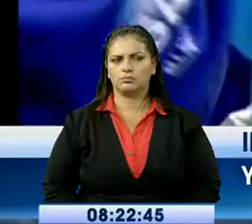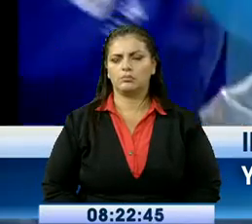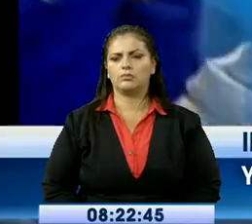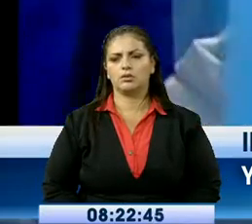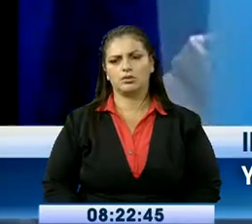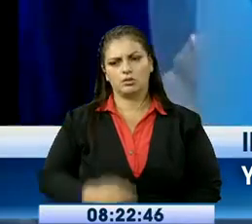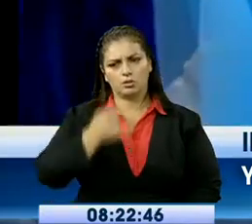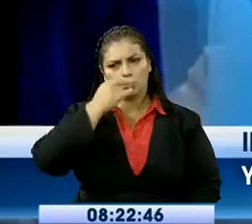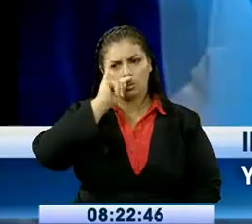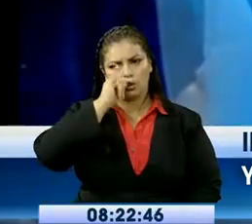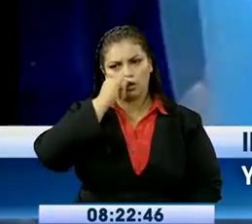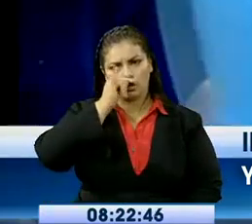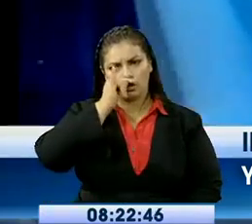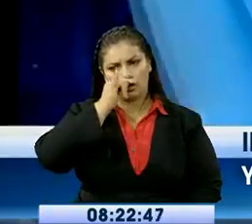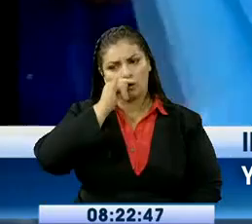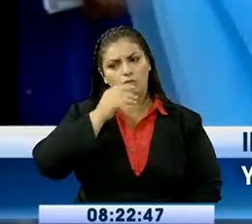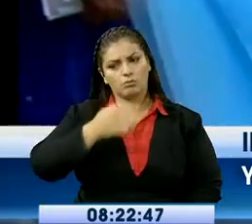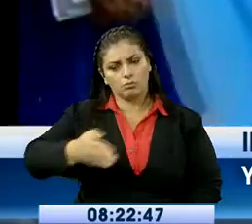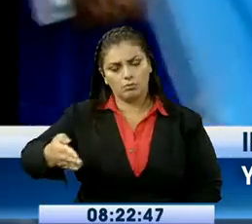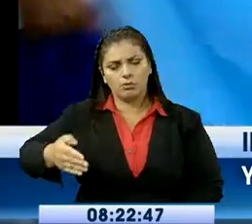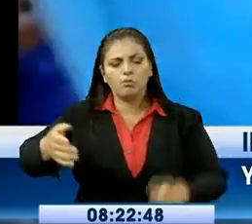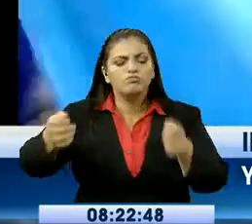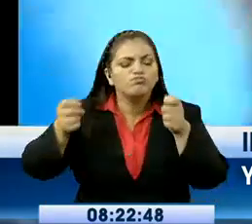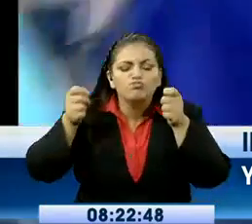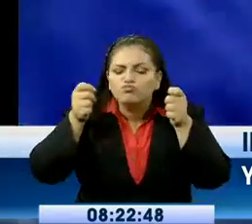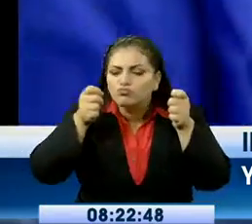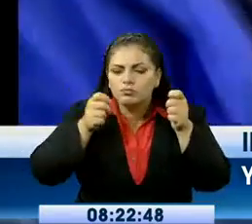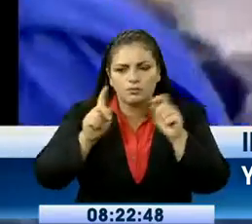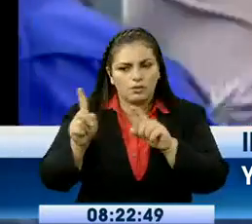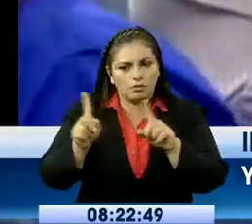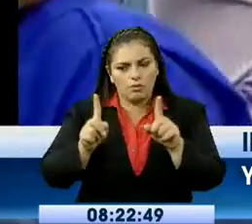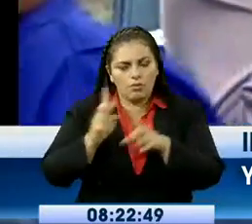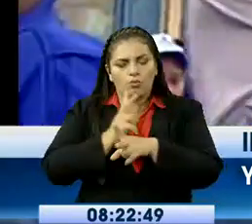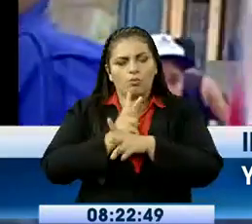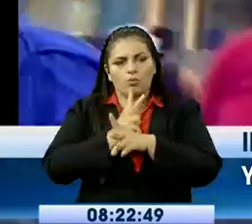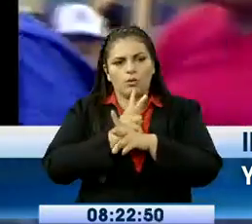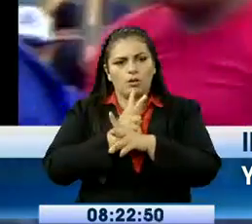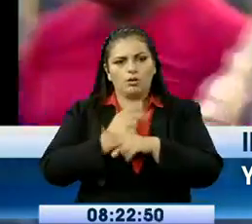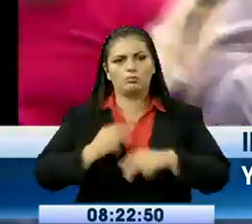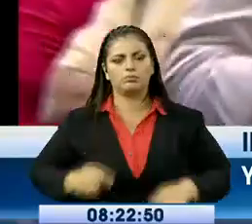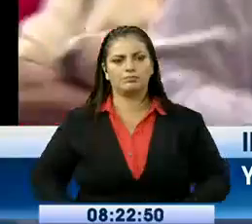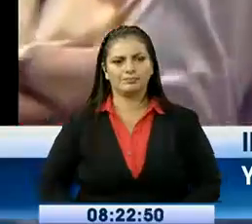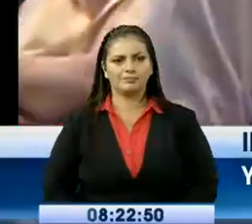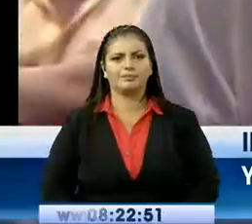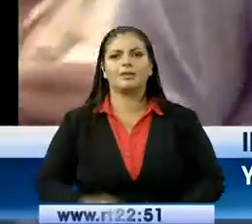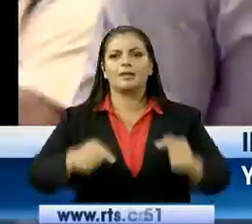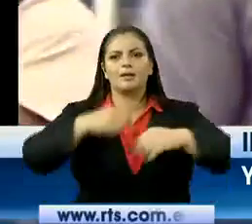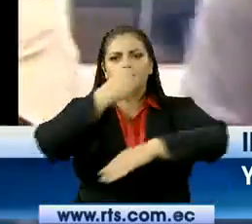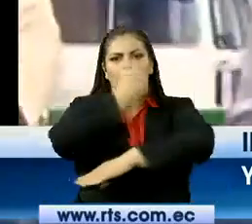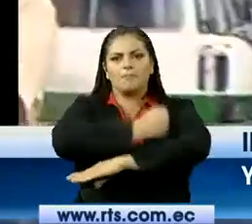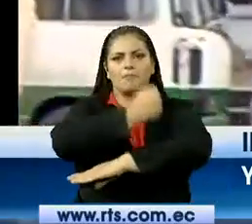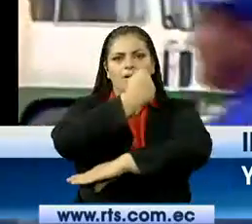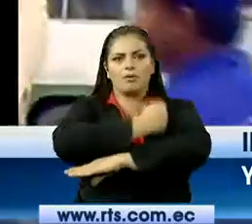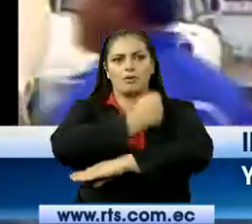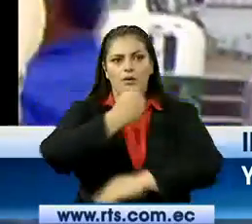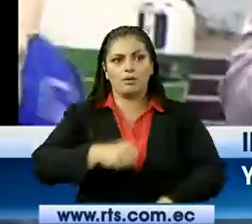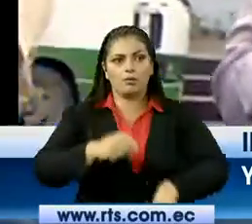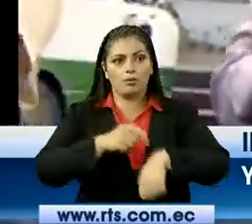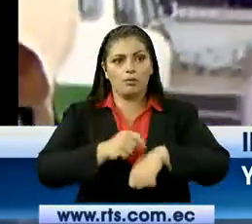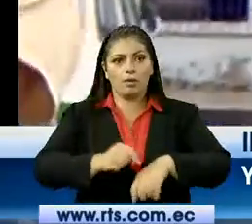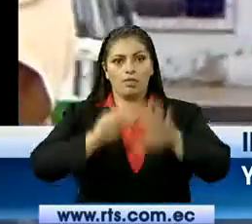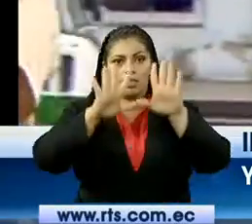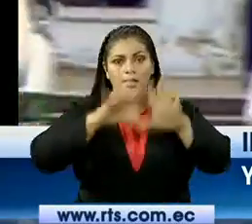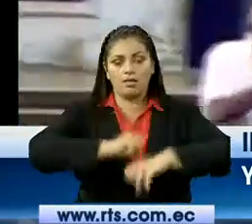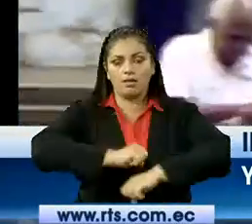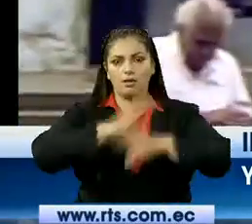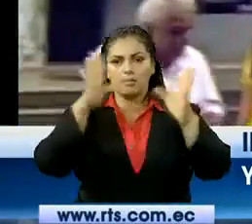más. Bueno, esas son las recomendaciones, eso es lo que se está llevando a cabo acá en Pascuales. Esto arranca a las 10 de la mañana, como ya dije, la entrega de los